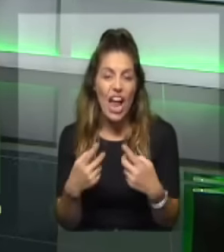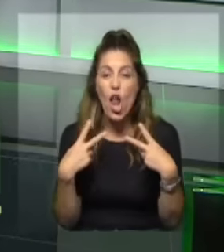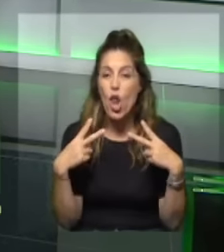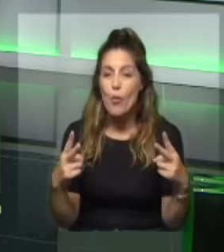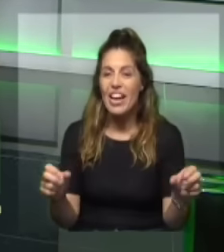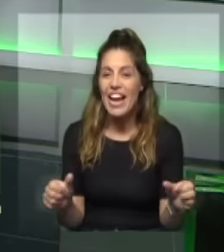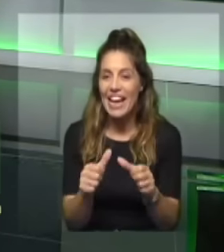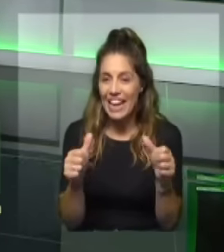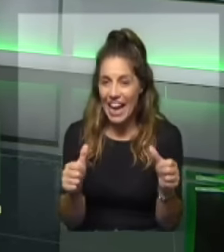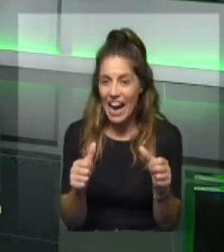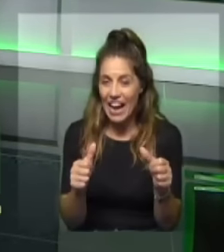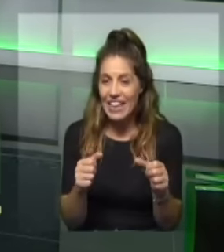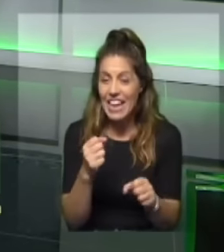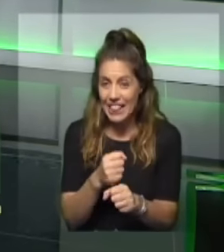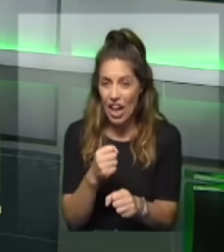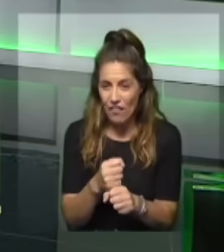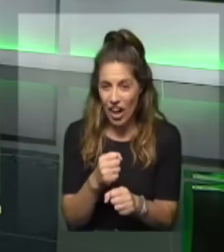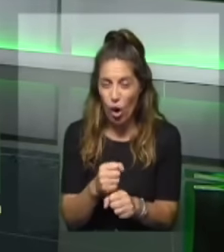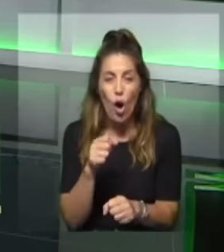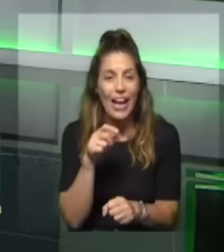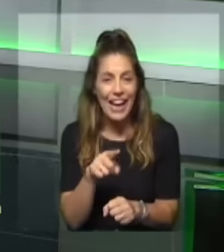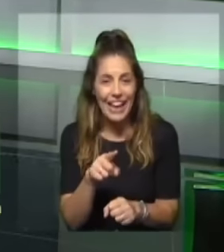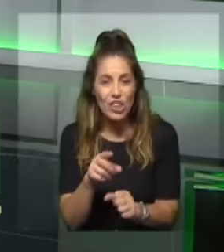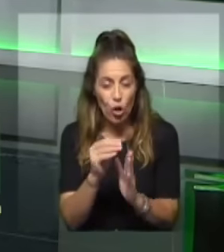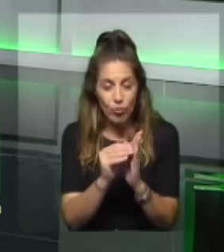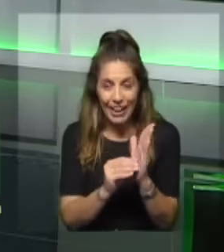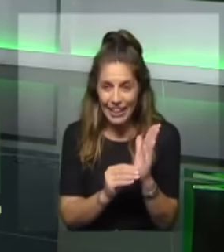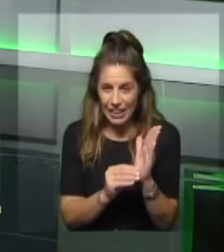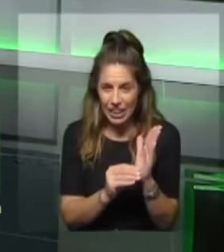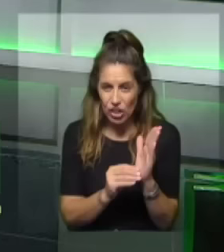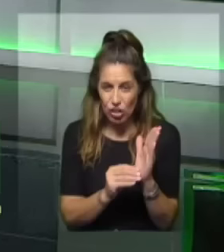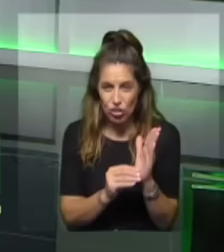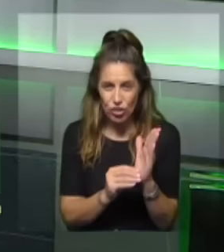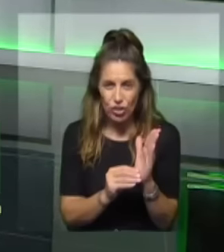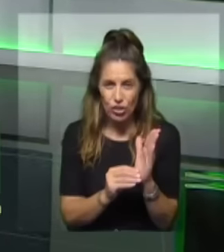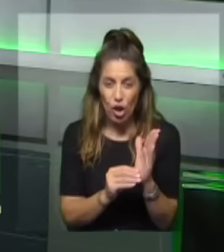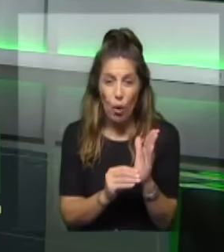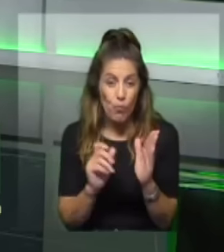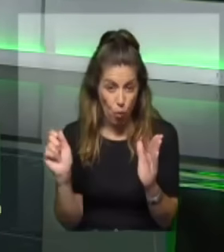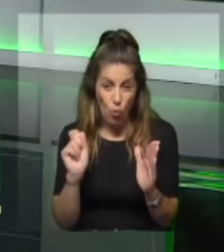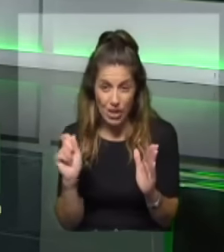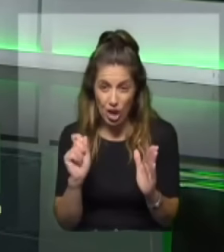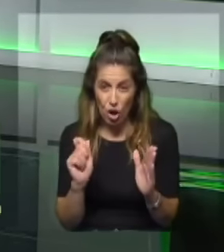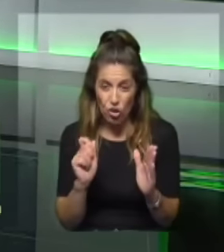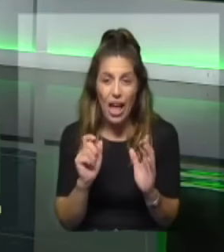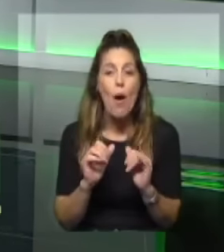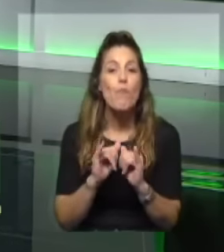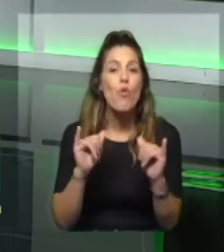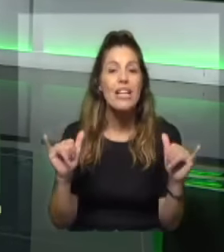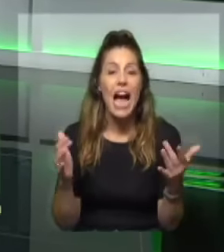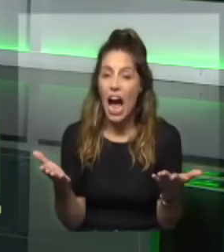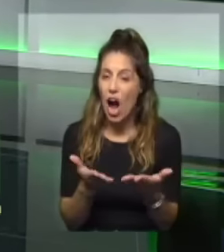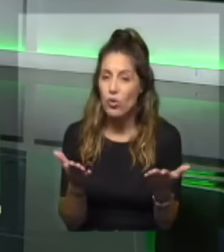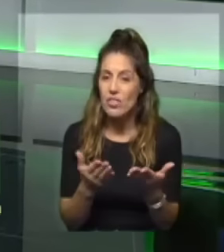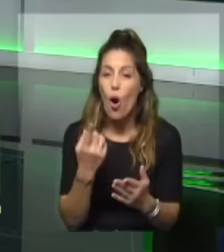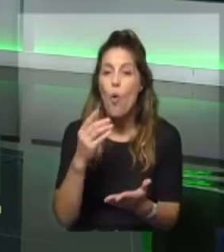realicen en ejercicio de su función todo esto queda en los registros de agenda pública que deberá ser publicada y actualizada